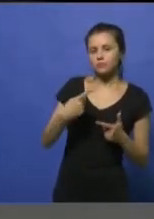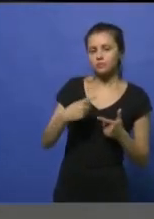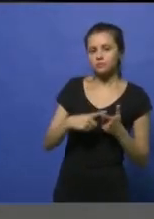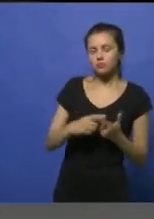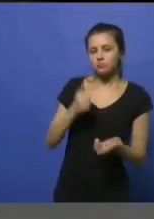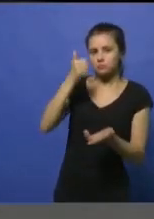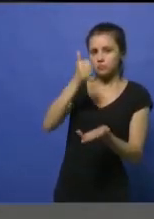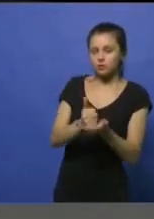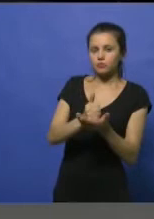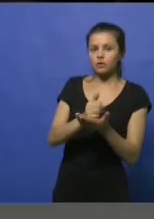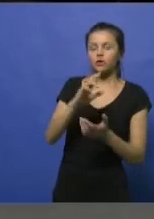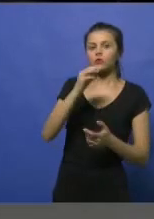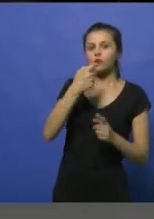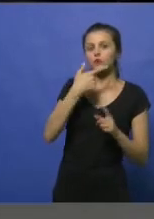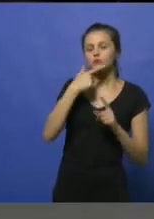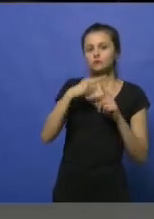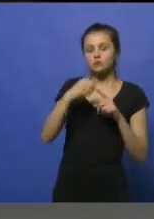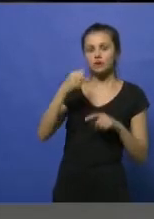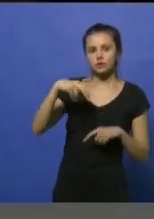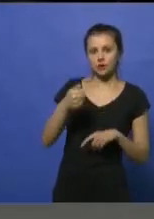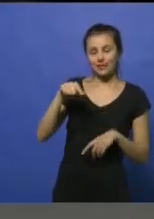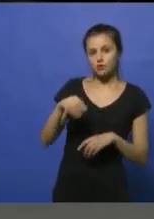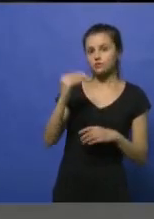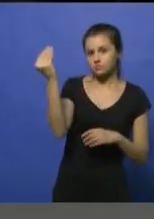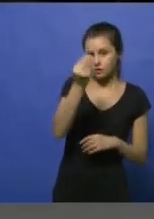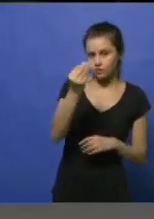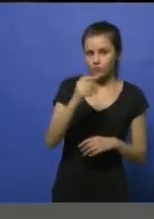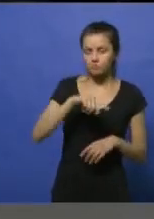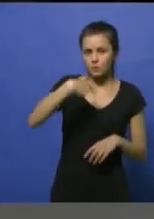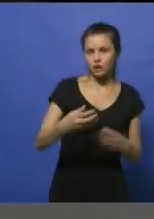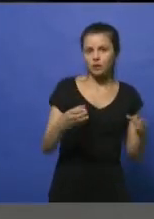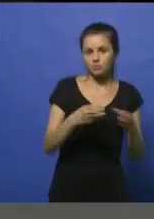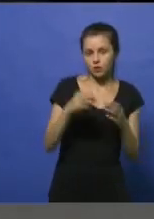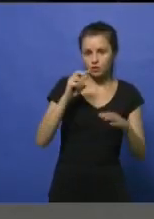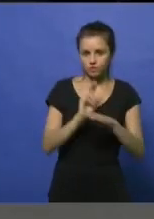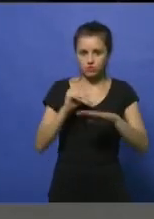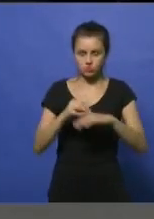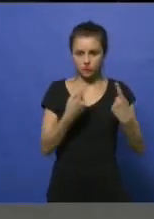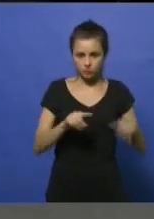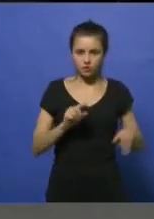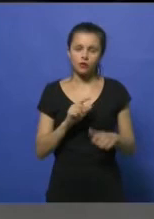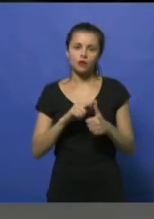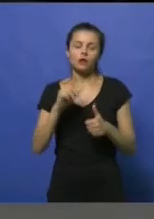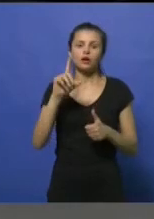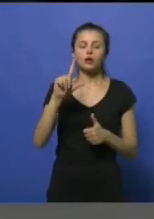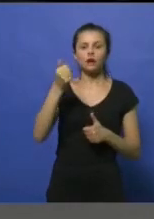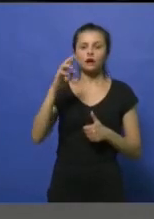sube Roxana al escenario. Esto va a ser el sábado. Mañana, bandas locales. De La Ribera, Rayos